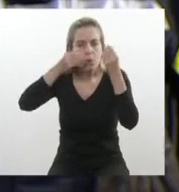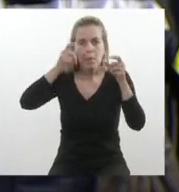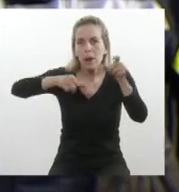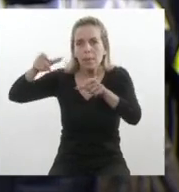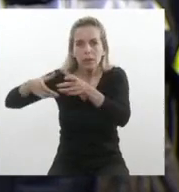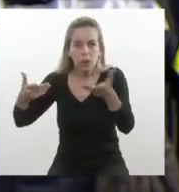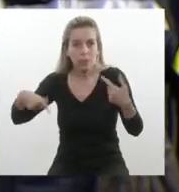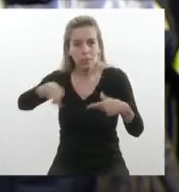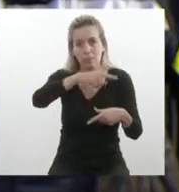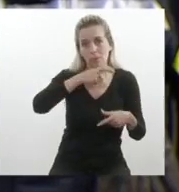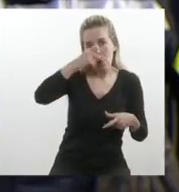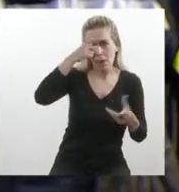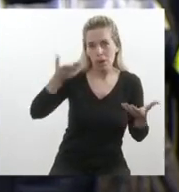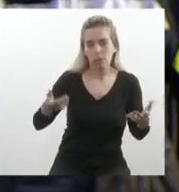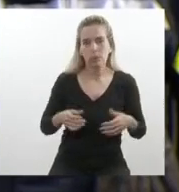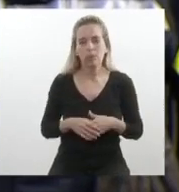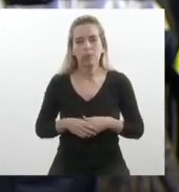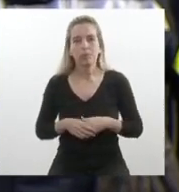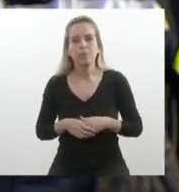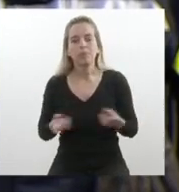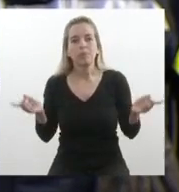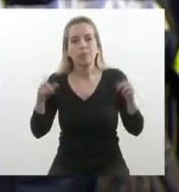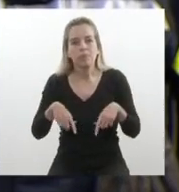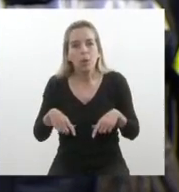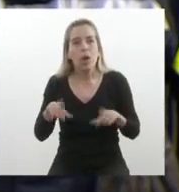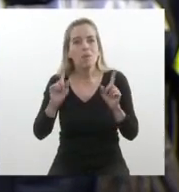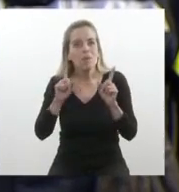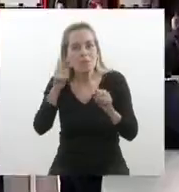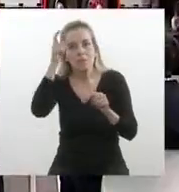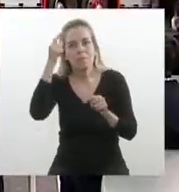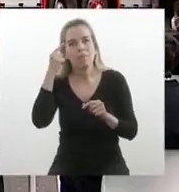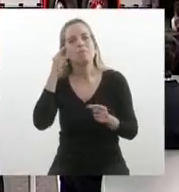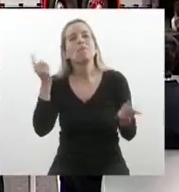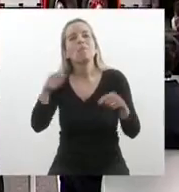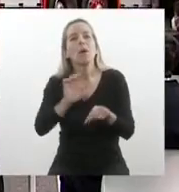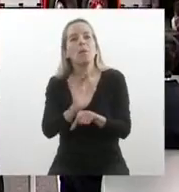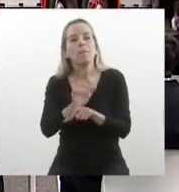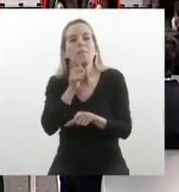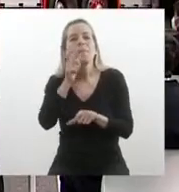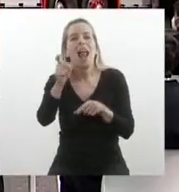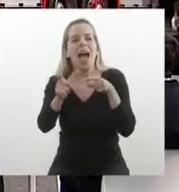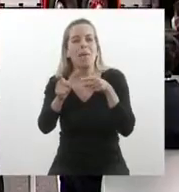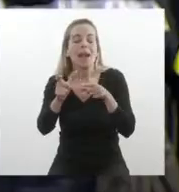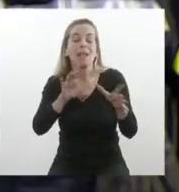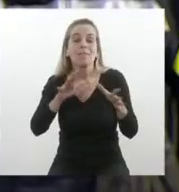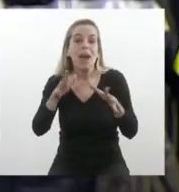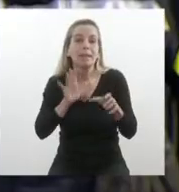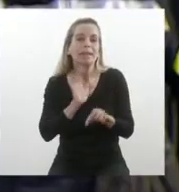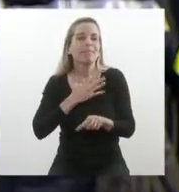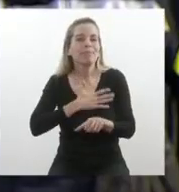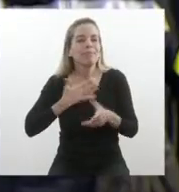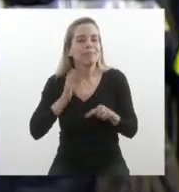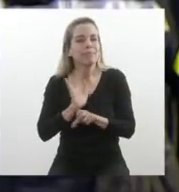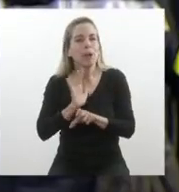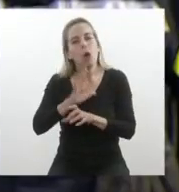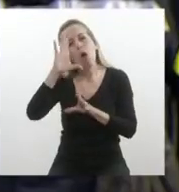Y ha vuelto a ponerse en nuestro vocabulario una palabra que lamentablemente muchas veces quedó olvidada